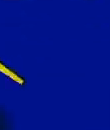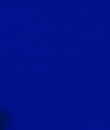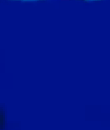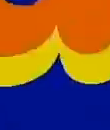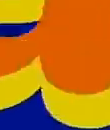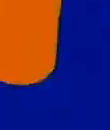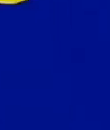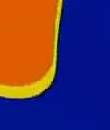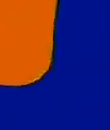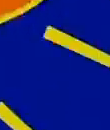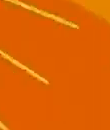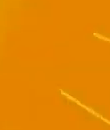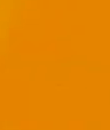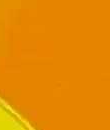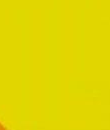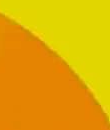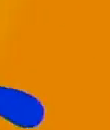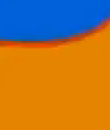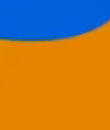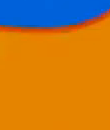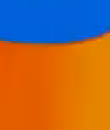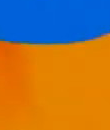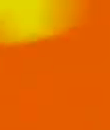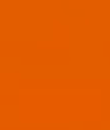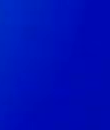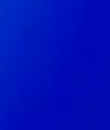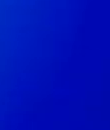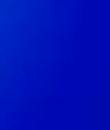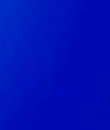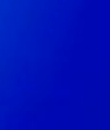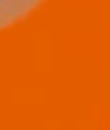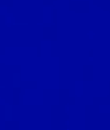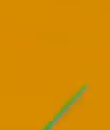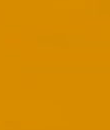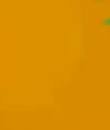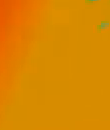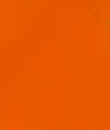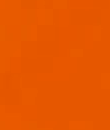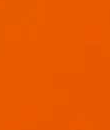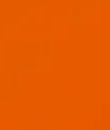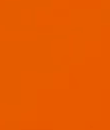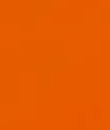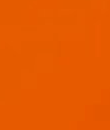que seamos y esto fue el sorteo no